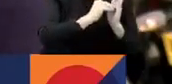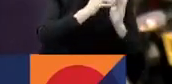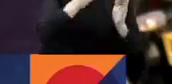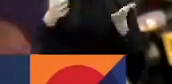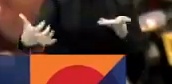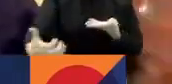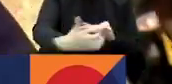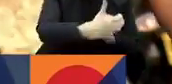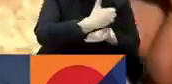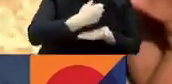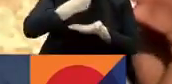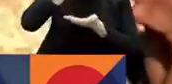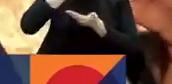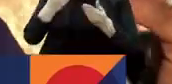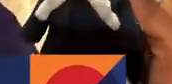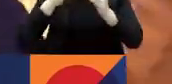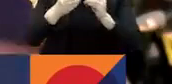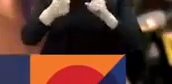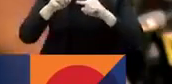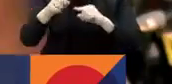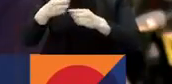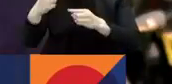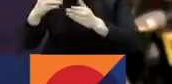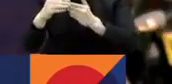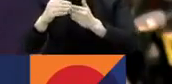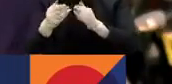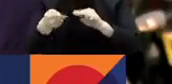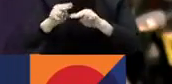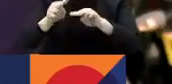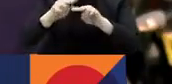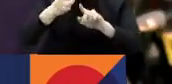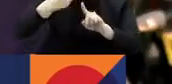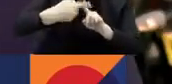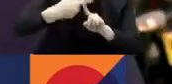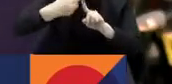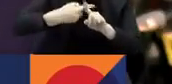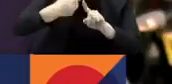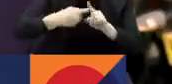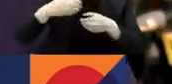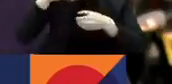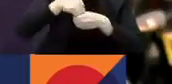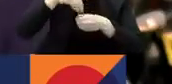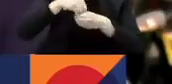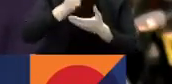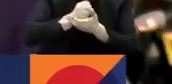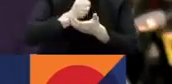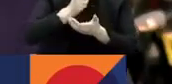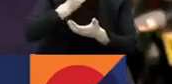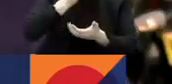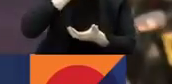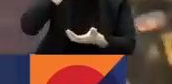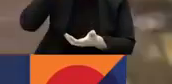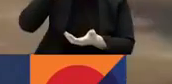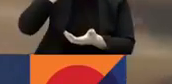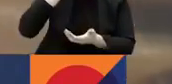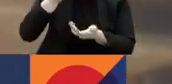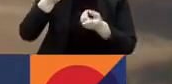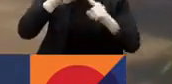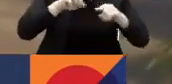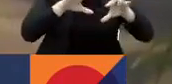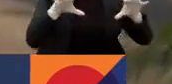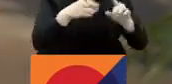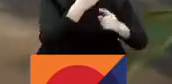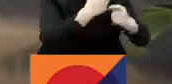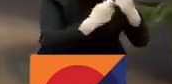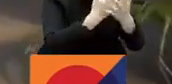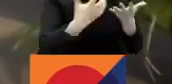alcanzamos una cuota de 100.000 por cada casa. Luego de ese mismo capital tomamos e hicimos actividades. La comunidad